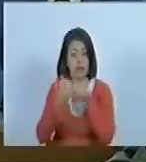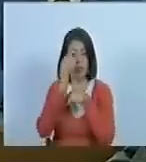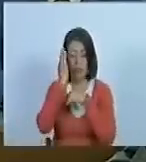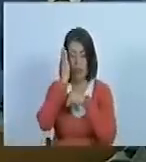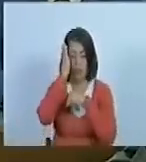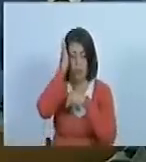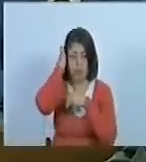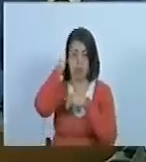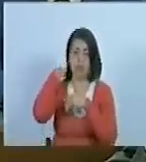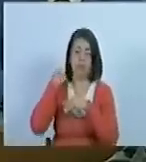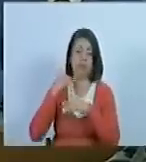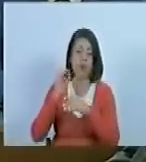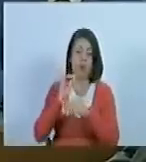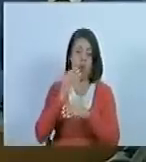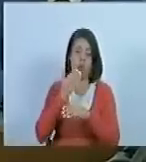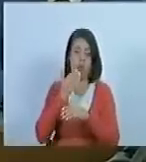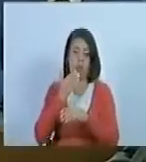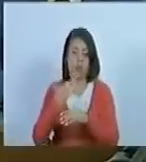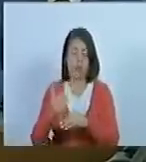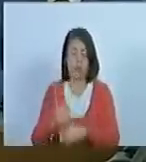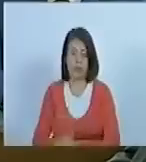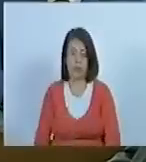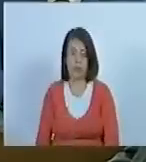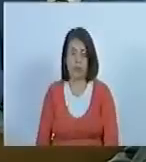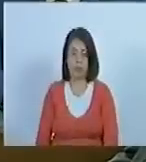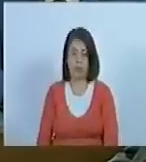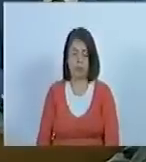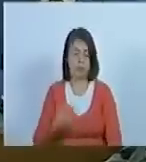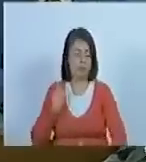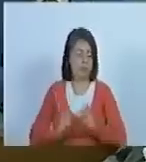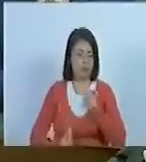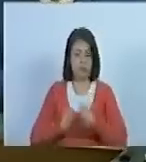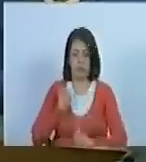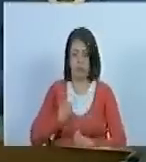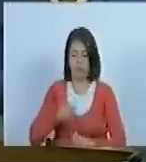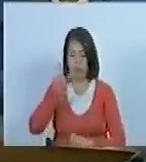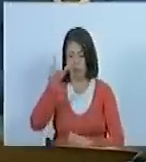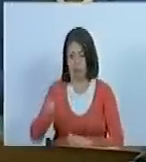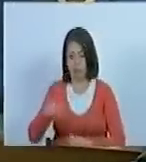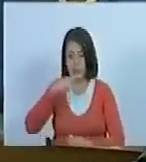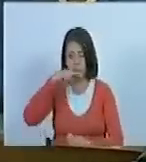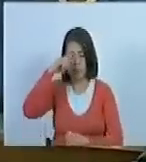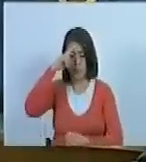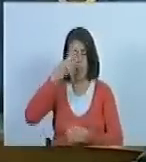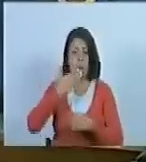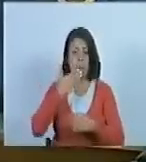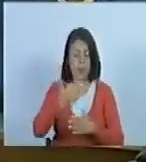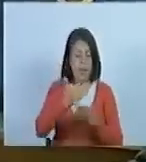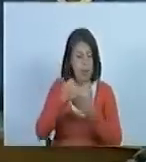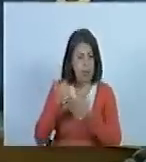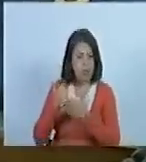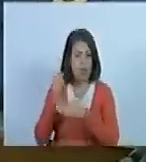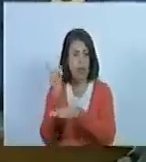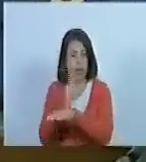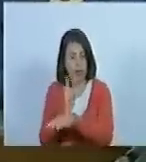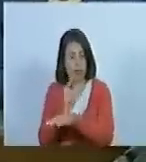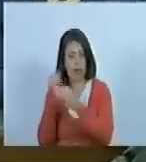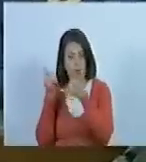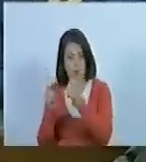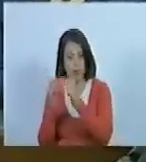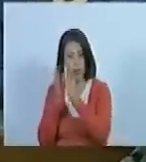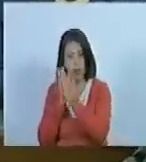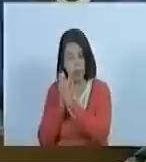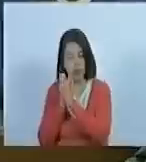o frente a la exigencia de angustia de un padre que solicita atención inmediata y